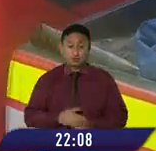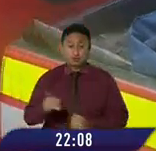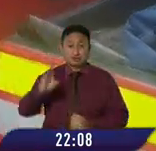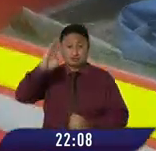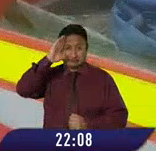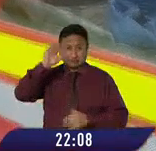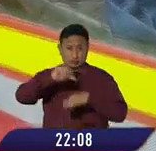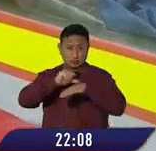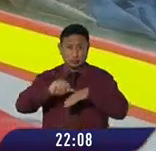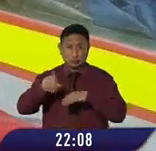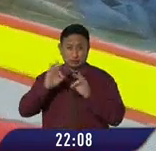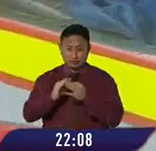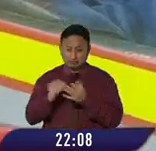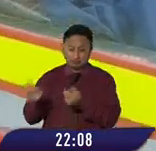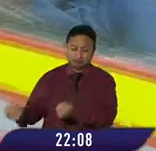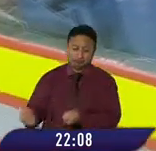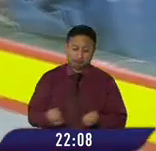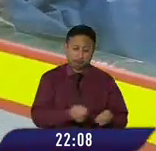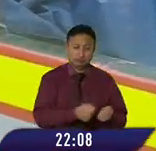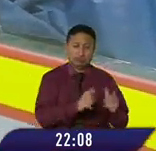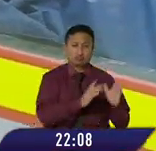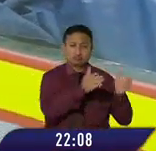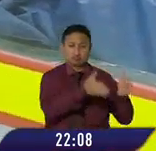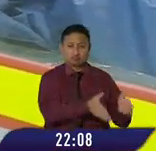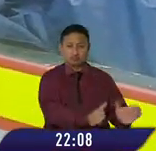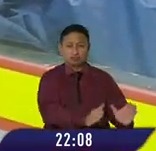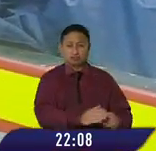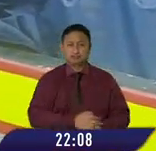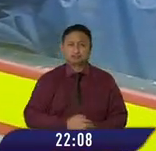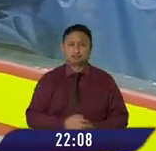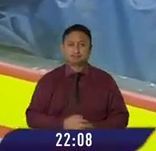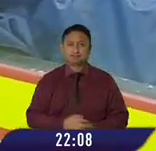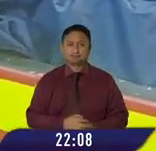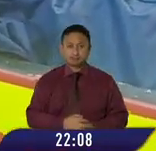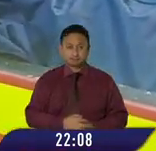por sus familiares para darle sepultura, informó Edwin Fernández.